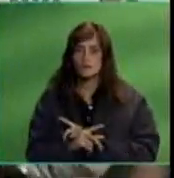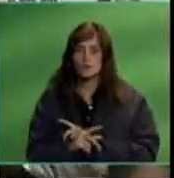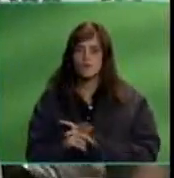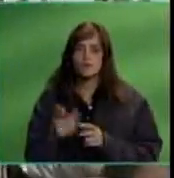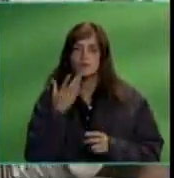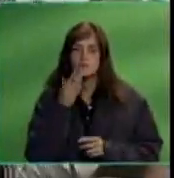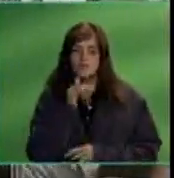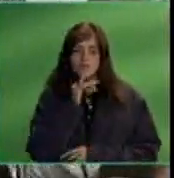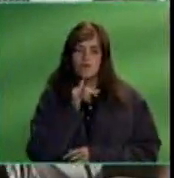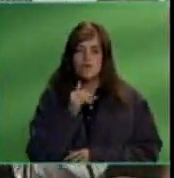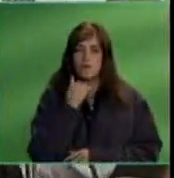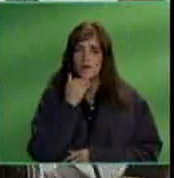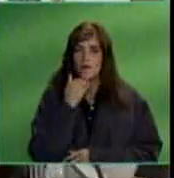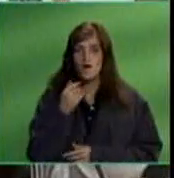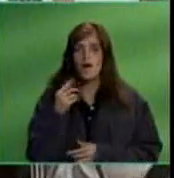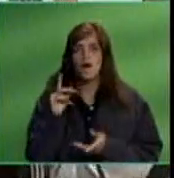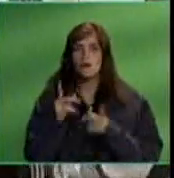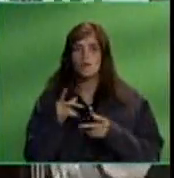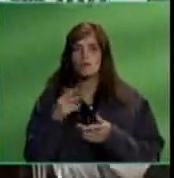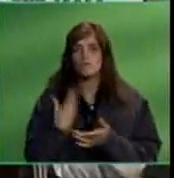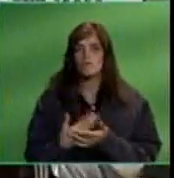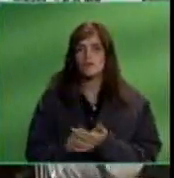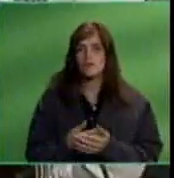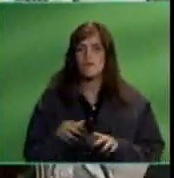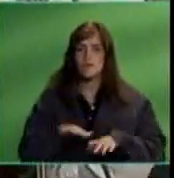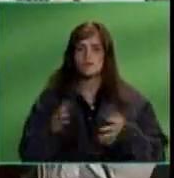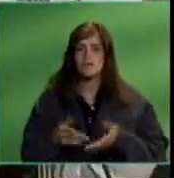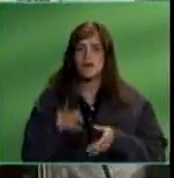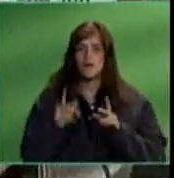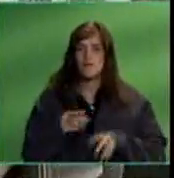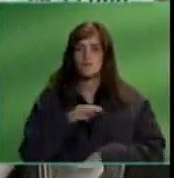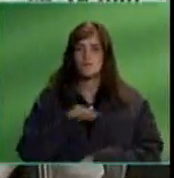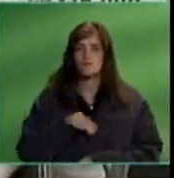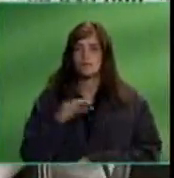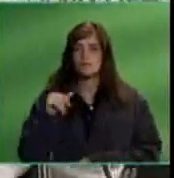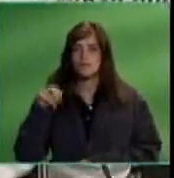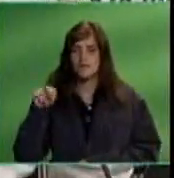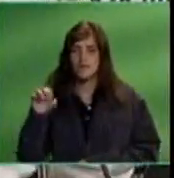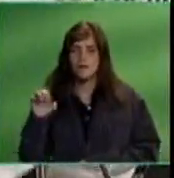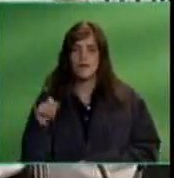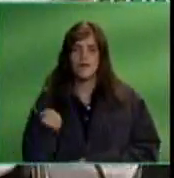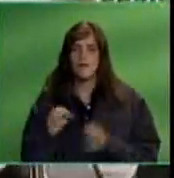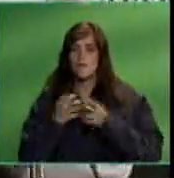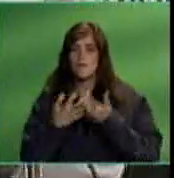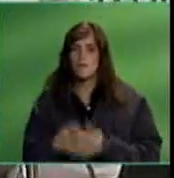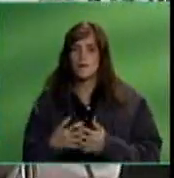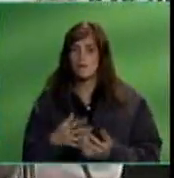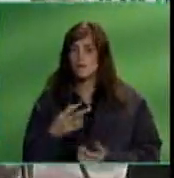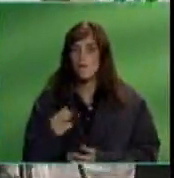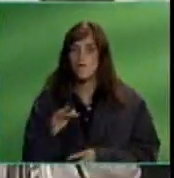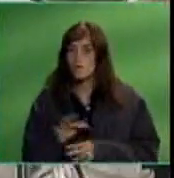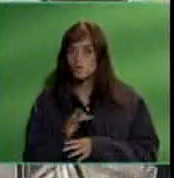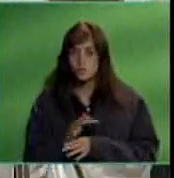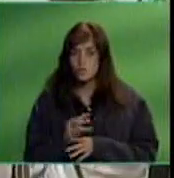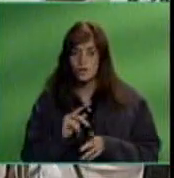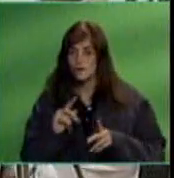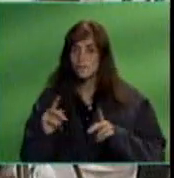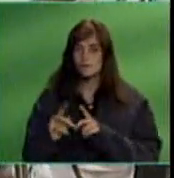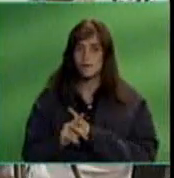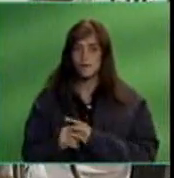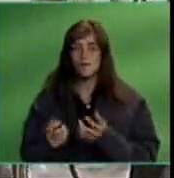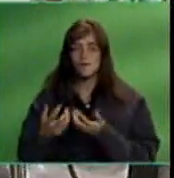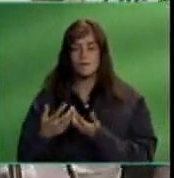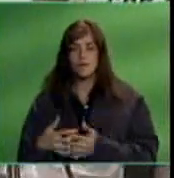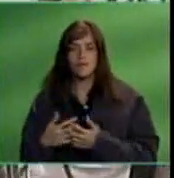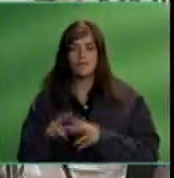hace el reporte por algunos de los testigos de mesa por algunos de los miembros del CN de que la máquina no está funcionando inmediatamente sustituida por una